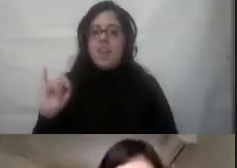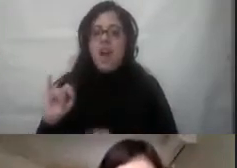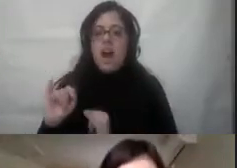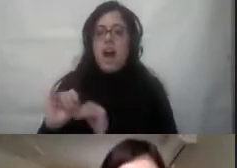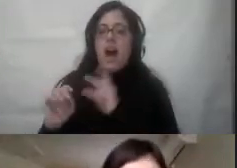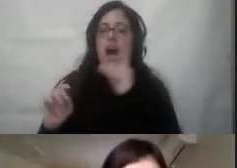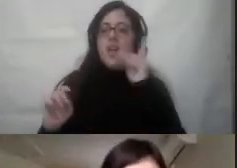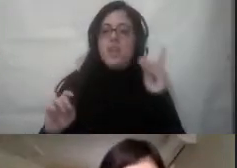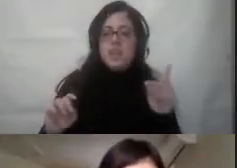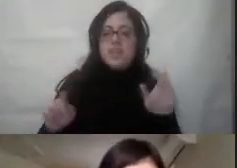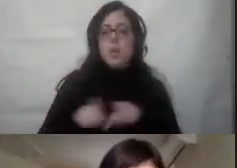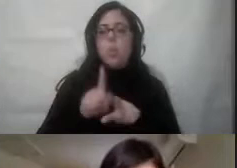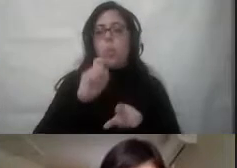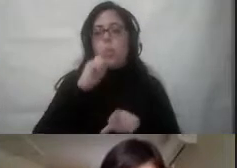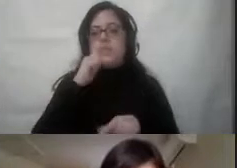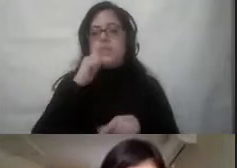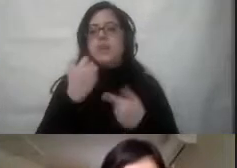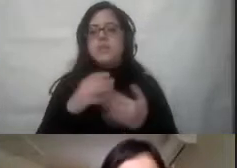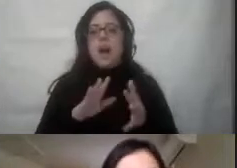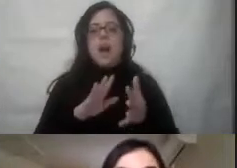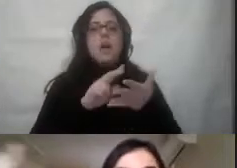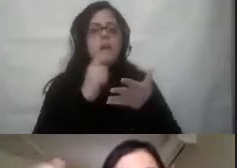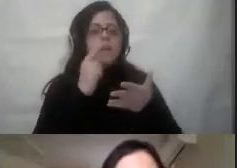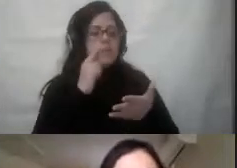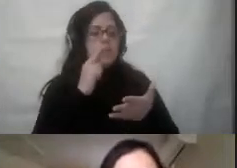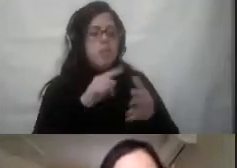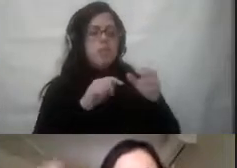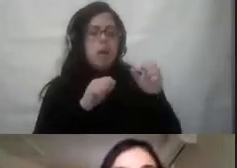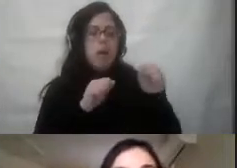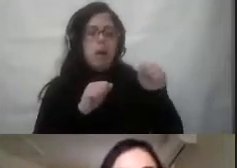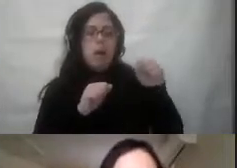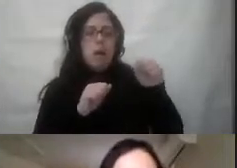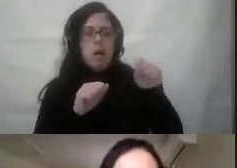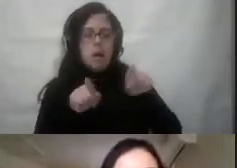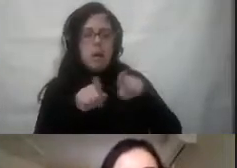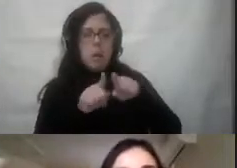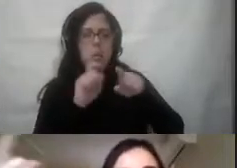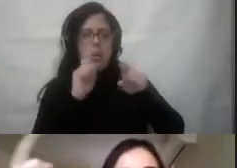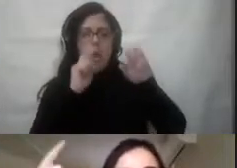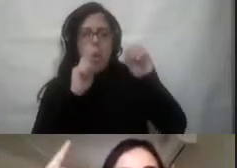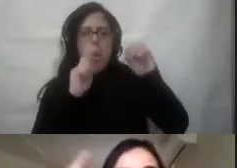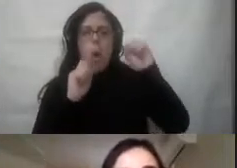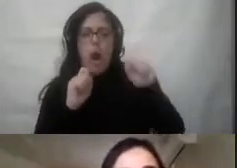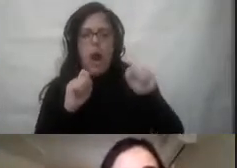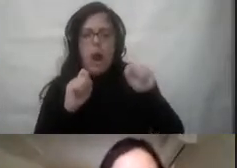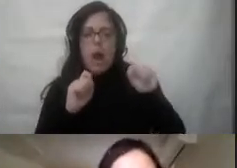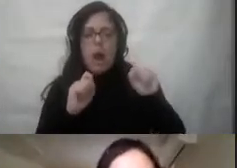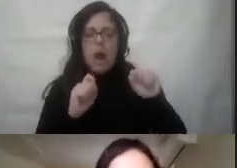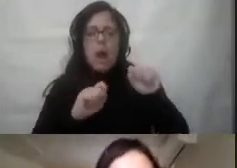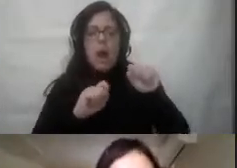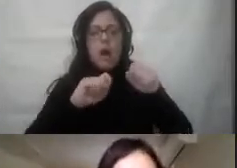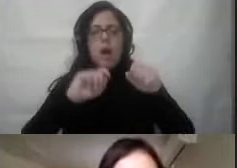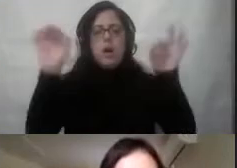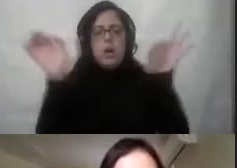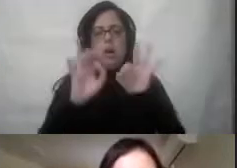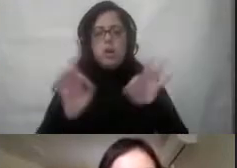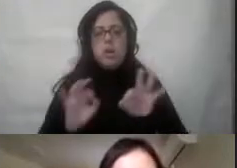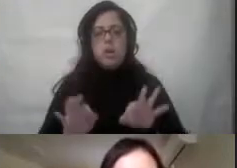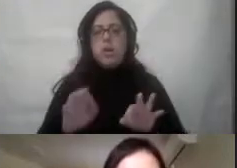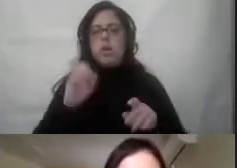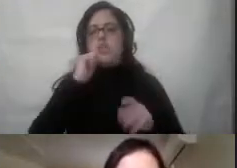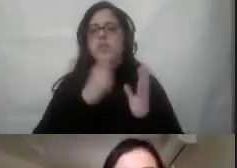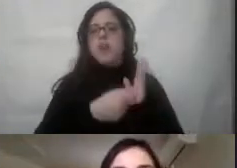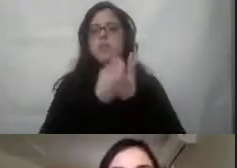socialmente relevante, que fue lo que Nicole explicó recién. Y luego tenemos una primera etapa que se vincula con la evaluación diagnóstica, que